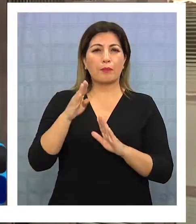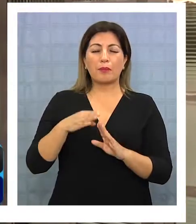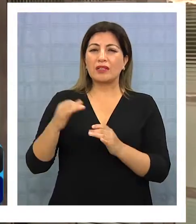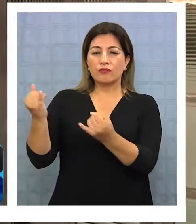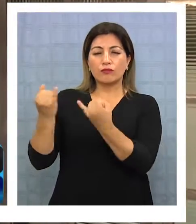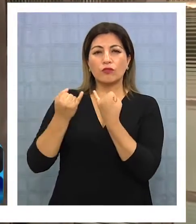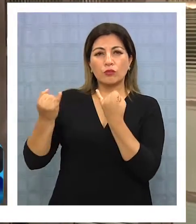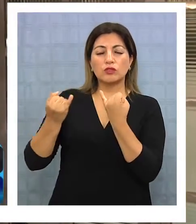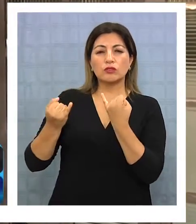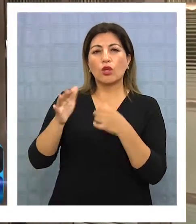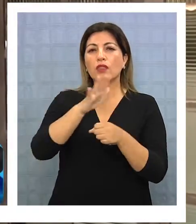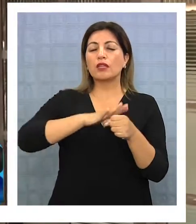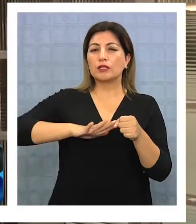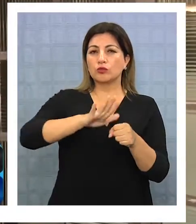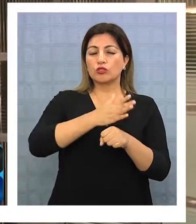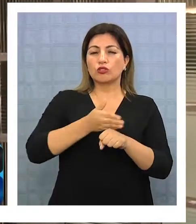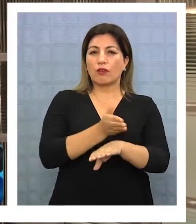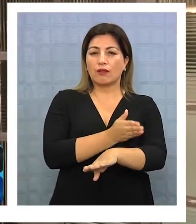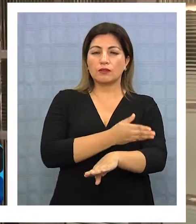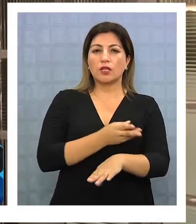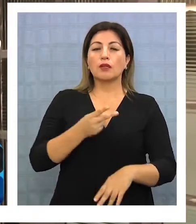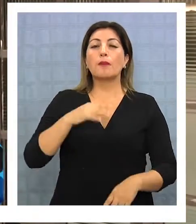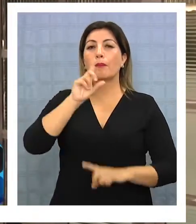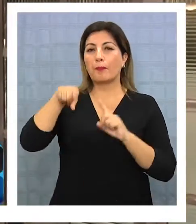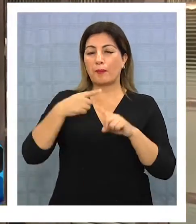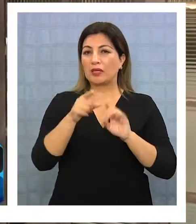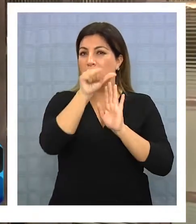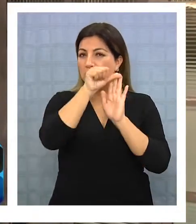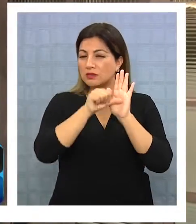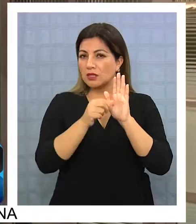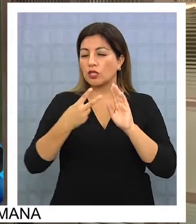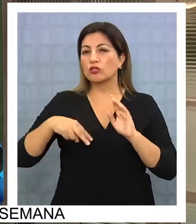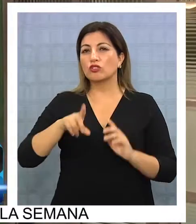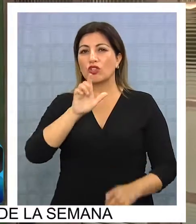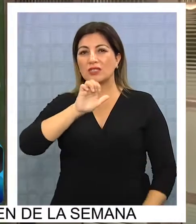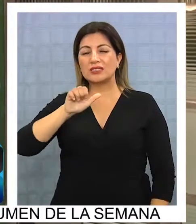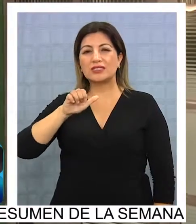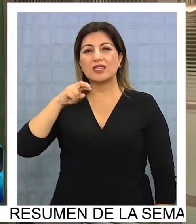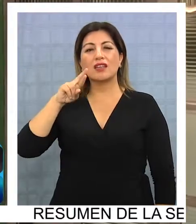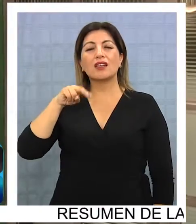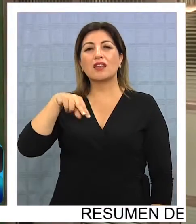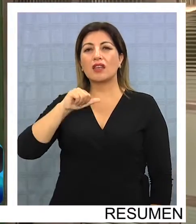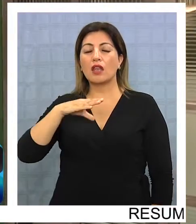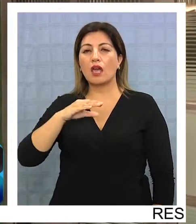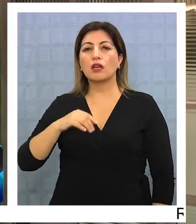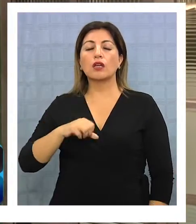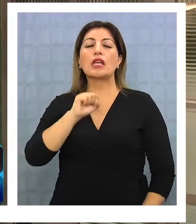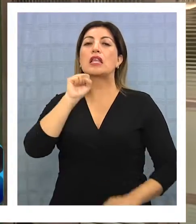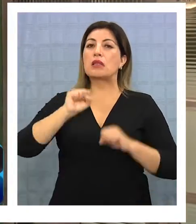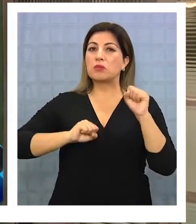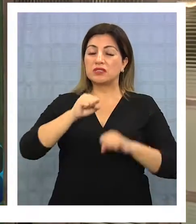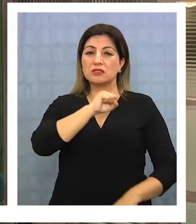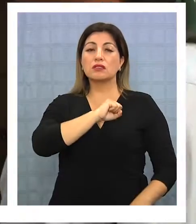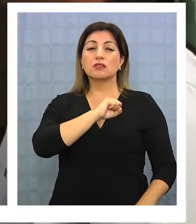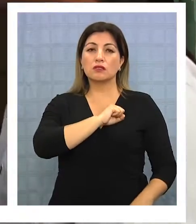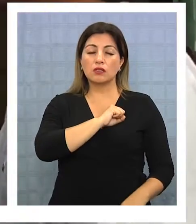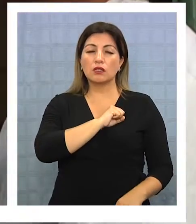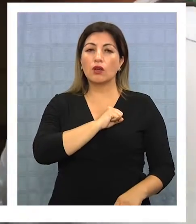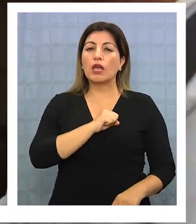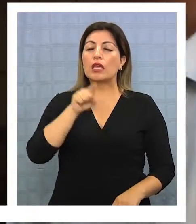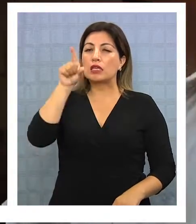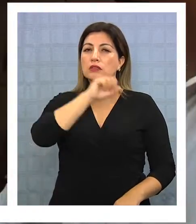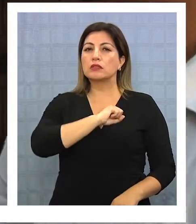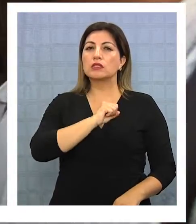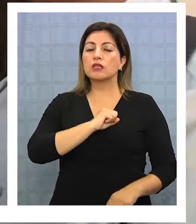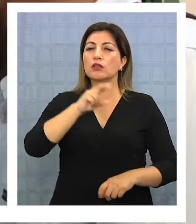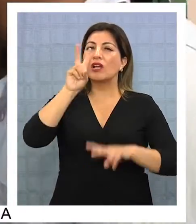de todos los hechos y los antecedentes que tenemos nosotros ya como sernac recibimos respuestas ya de esta empresa en santiago y en este momento está en revisión por